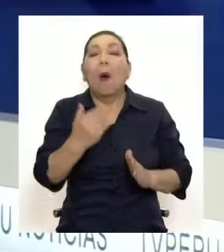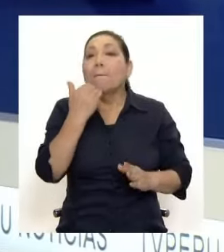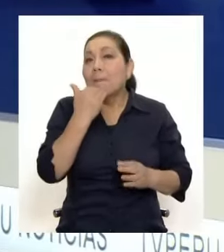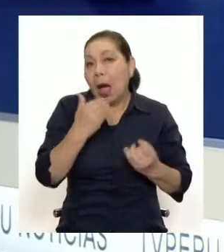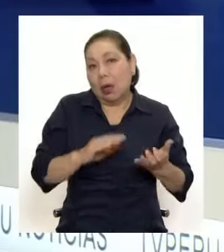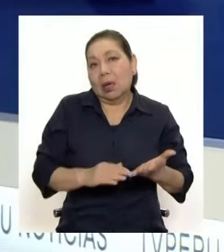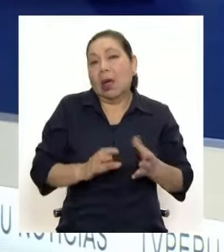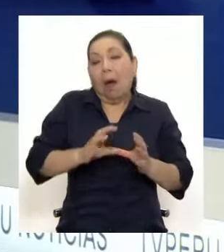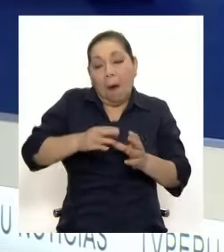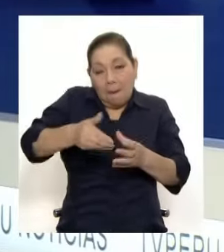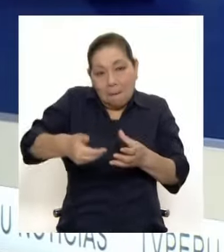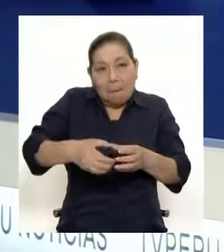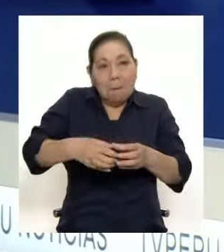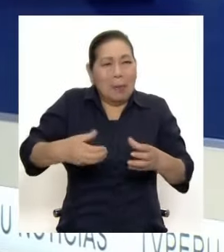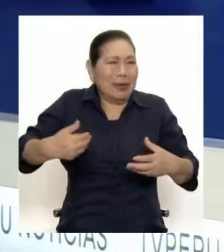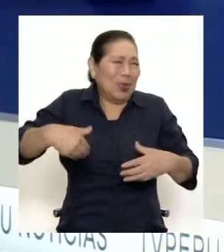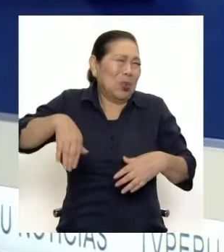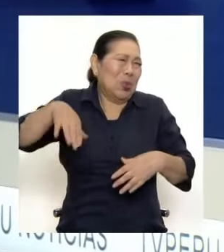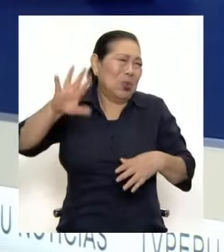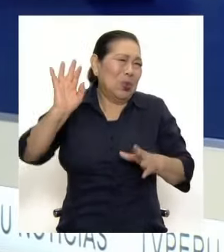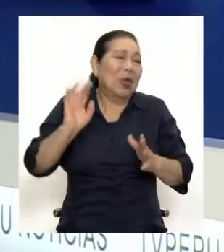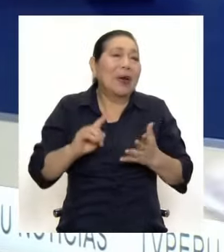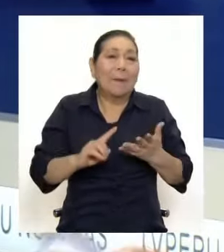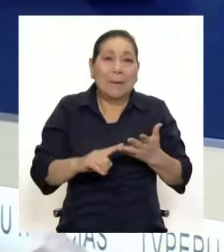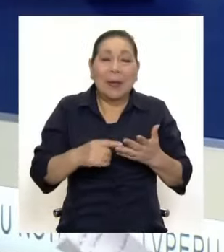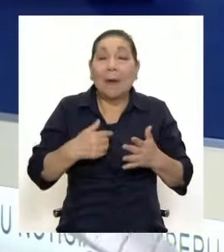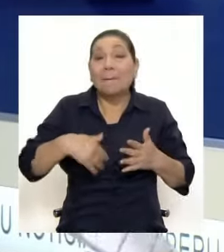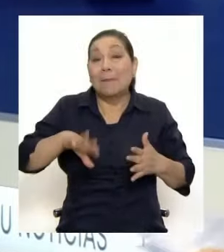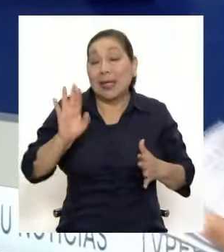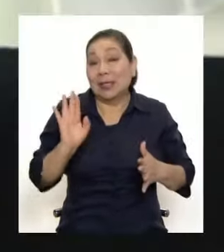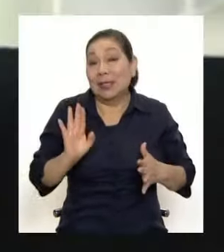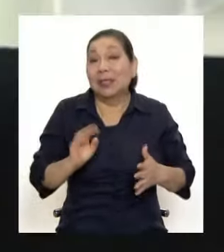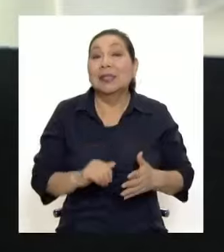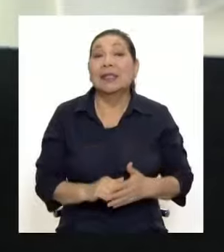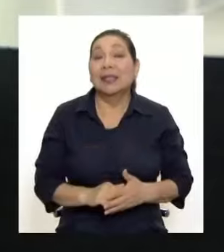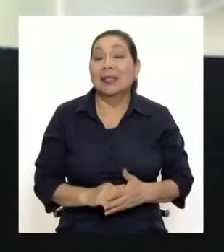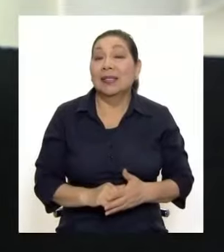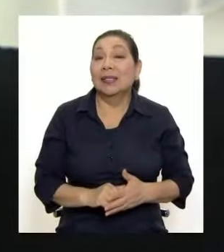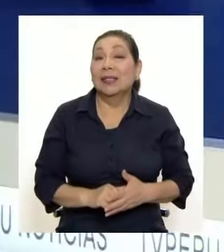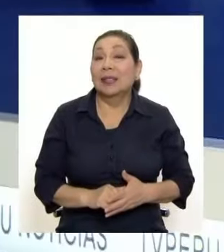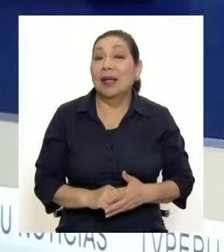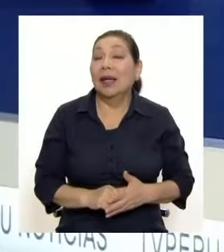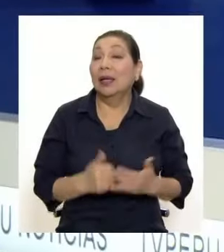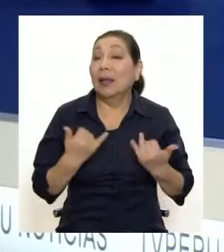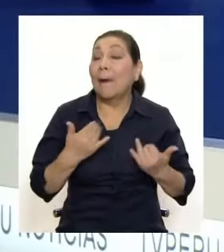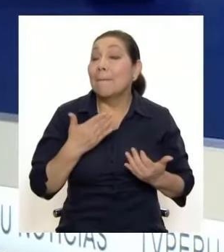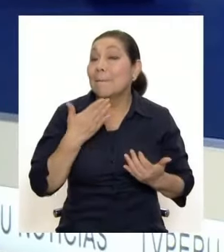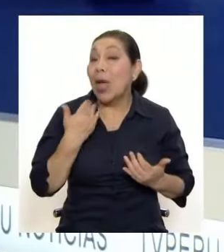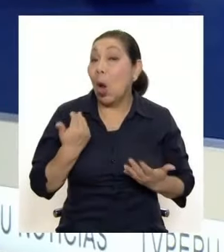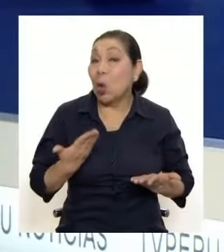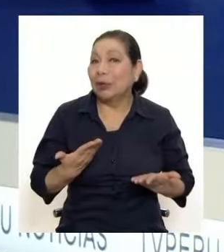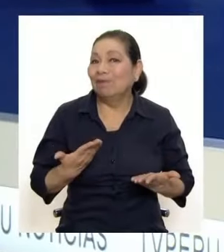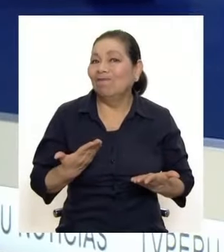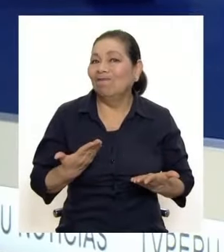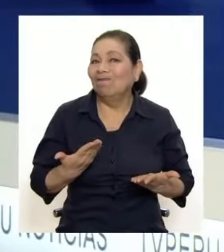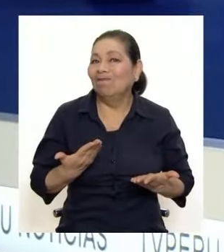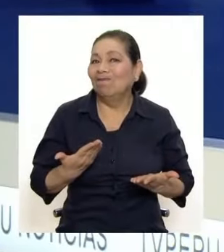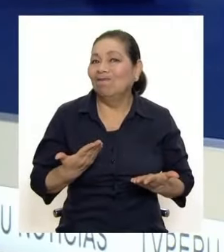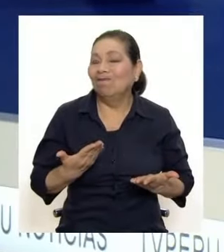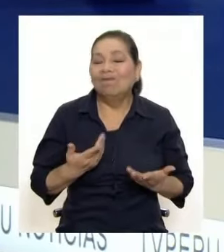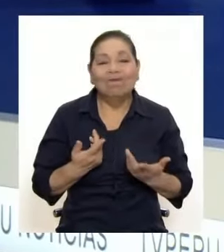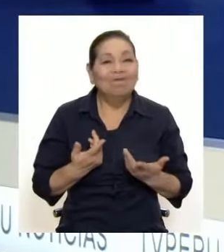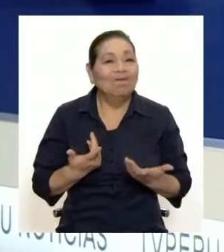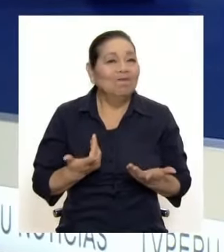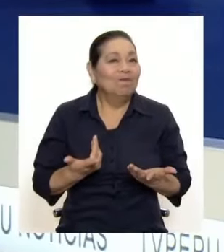mangos paltas ya van paltas por ahí pero pero pero las tienes en mejor calidad te fijas O sea no